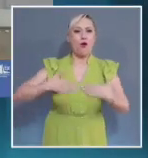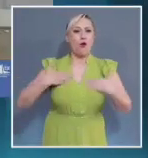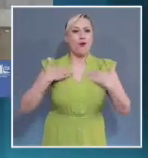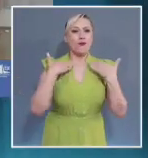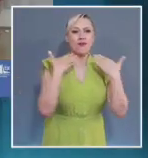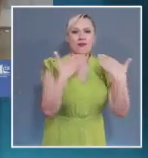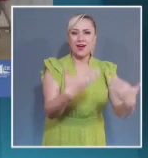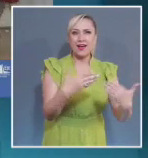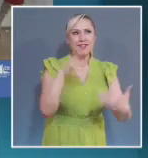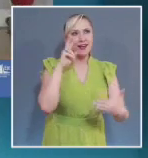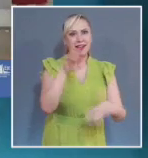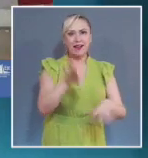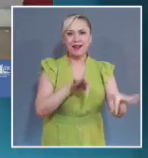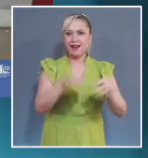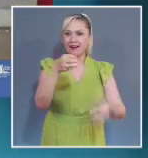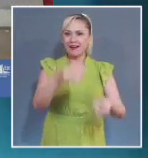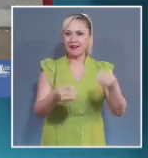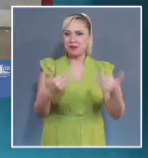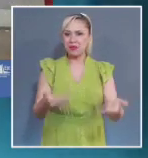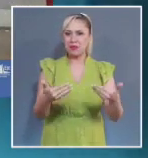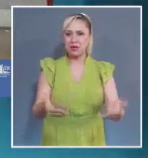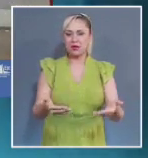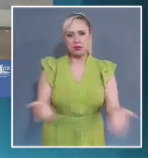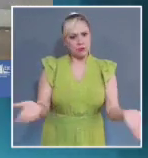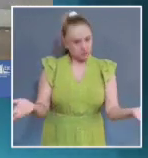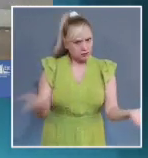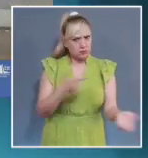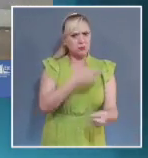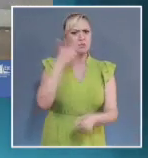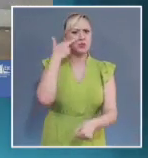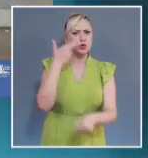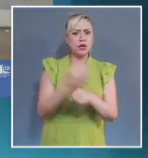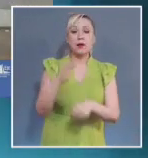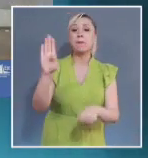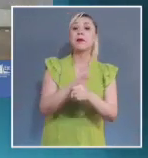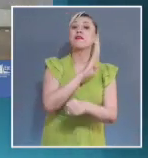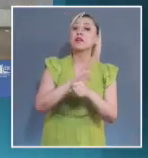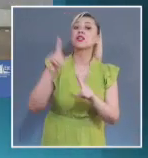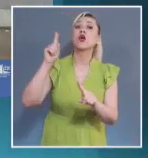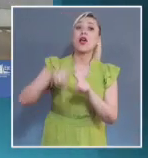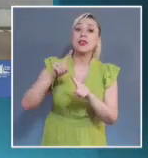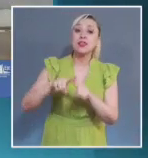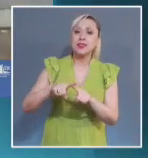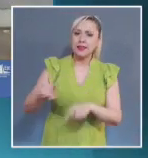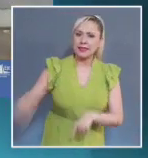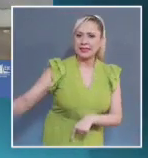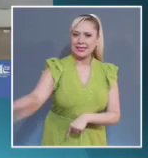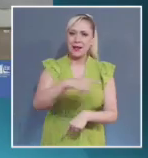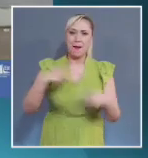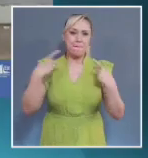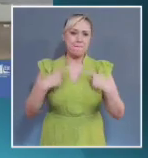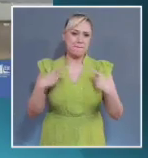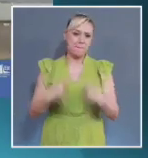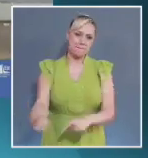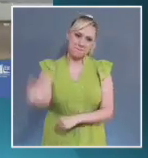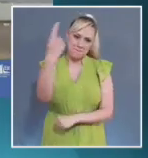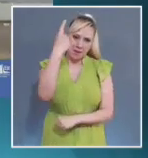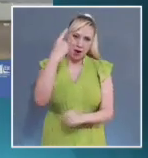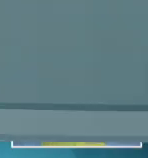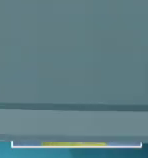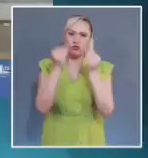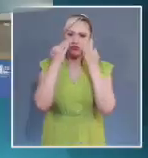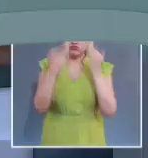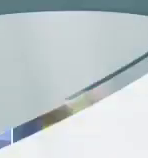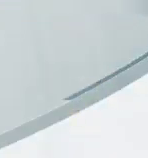sean responsables y trabajen en beneficio de la sociedad, rindiendo cuentas a la ciudadanía.